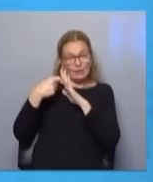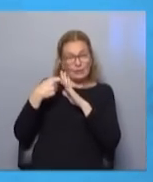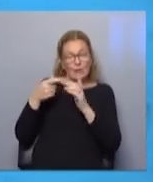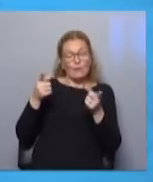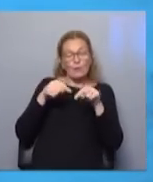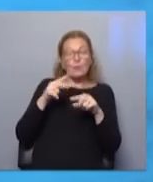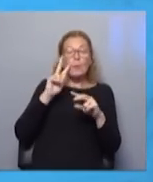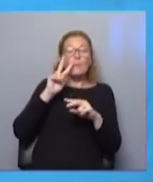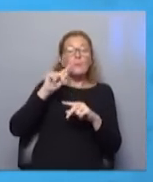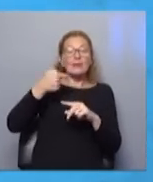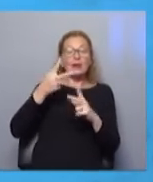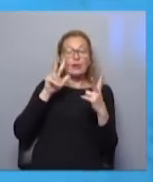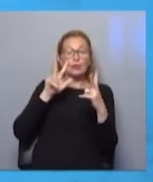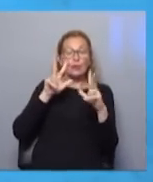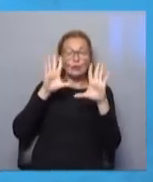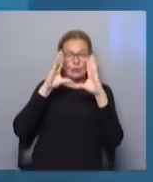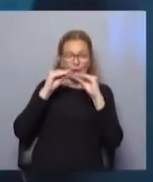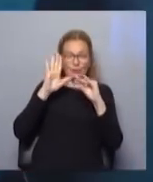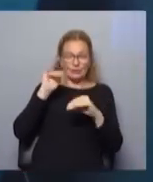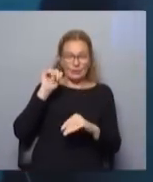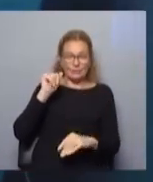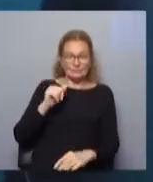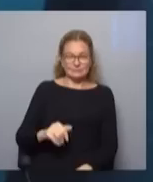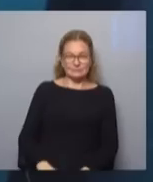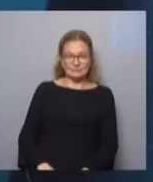volvemos mañana en vivo a las 20 horas que pasan bien chau